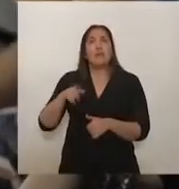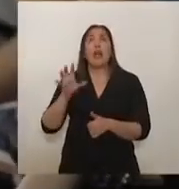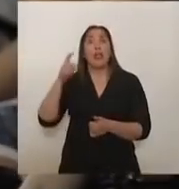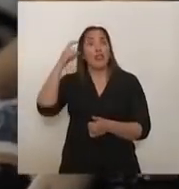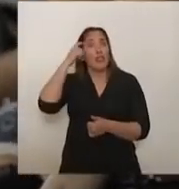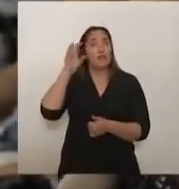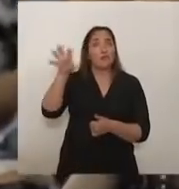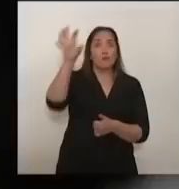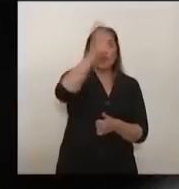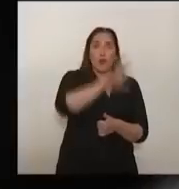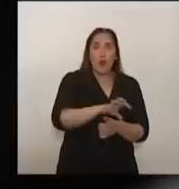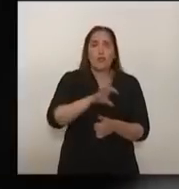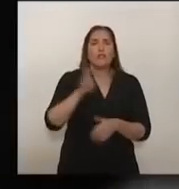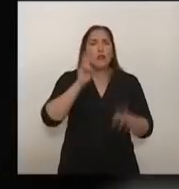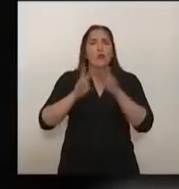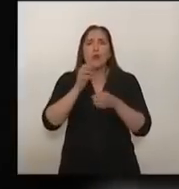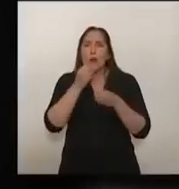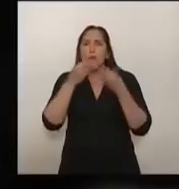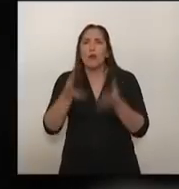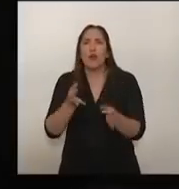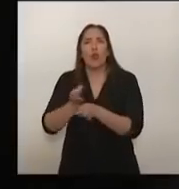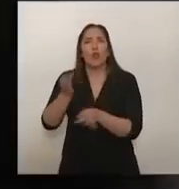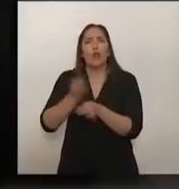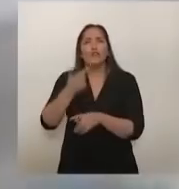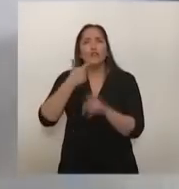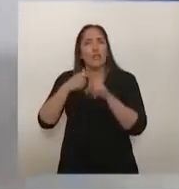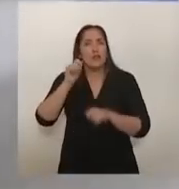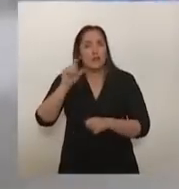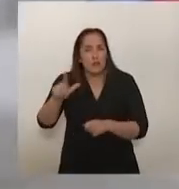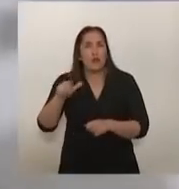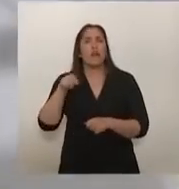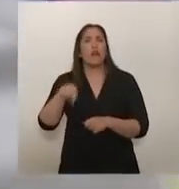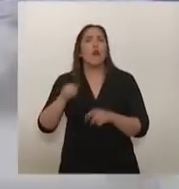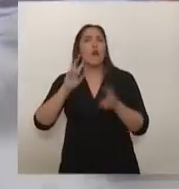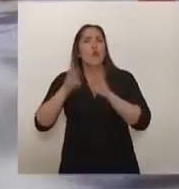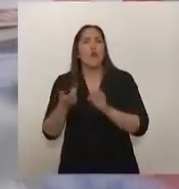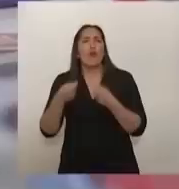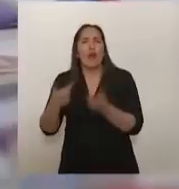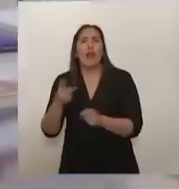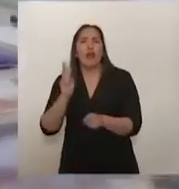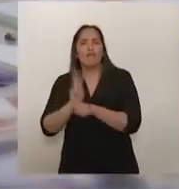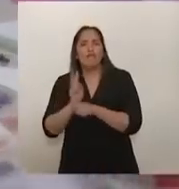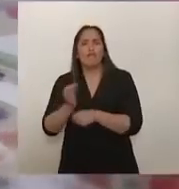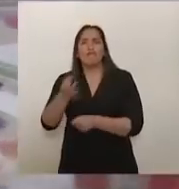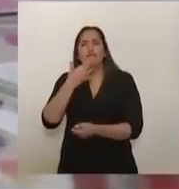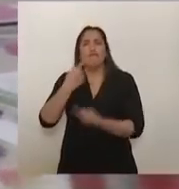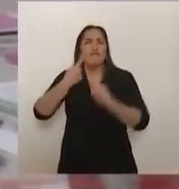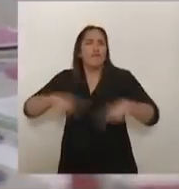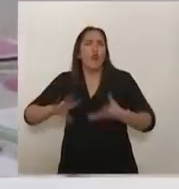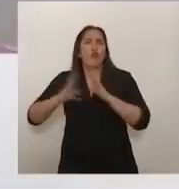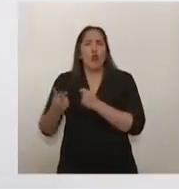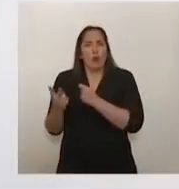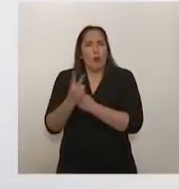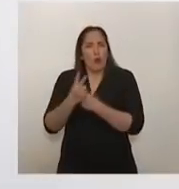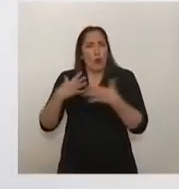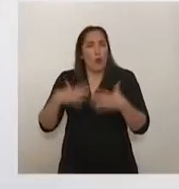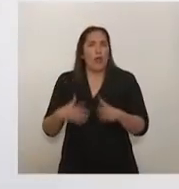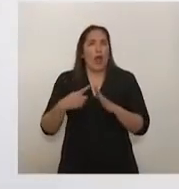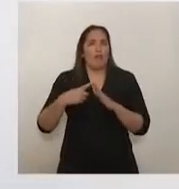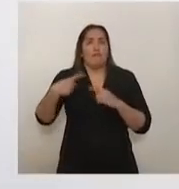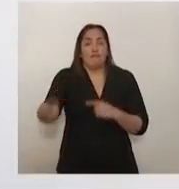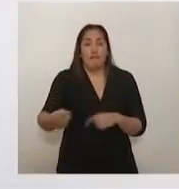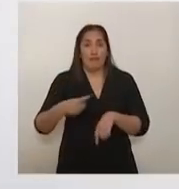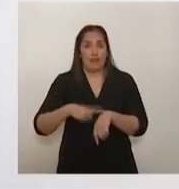provincias para fortalecer la educación sexual y facilitar el acceso a métodos anticonceptivos de larga duración.